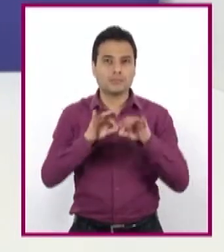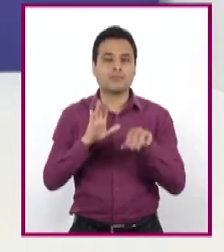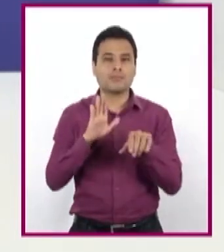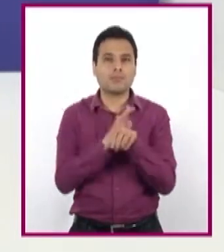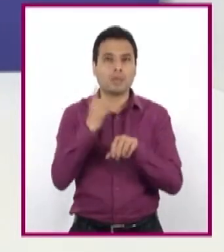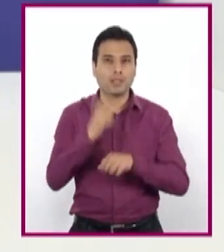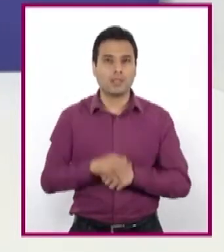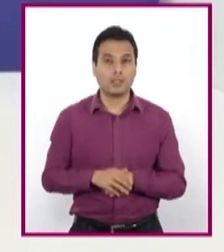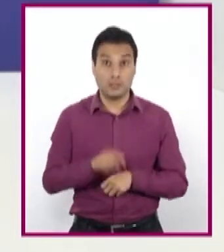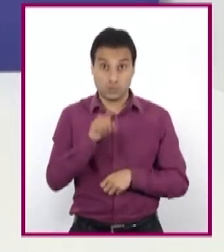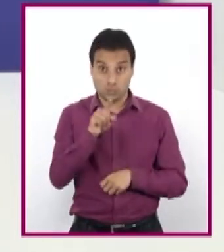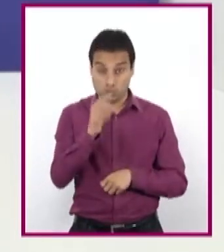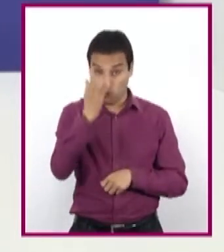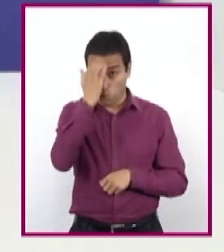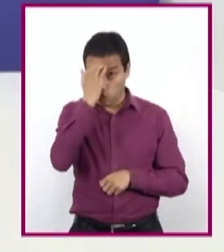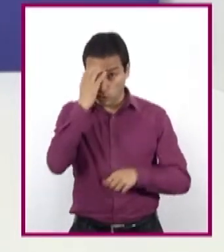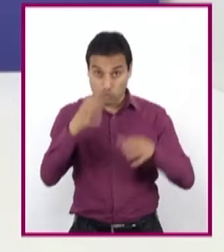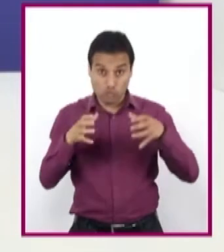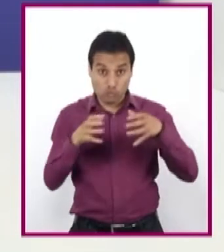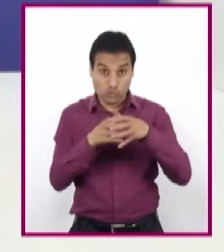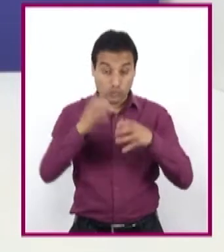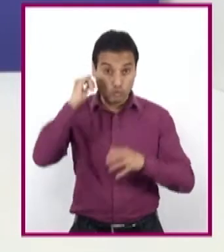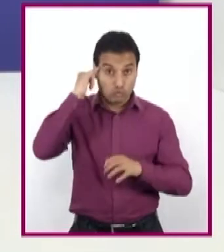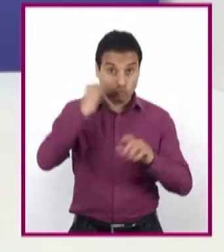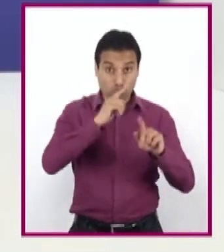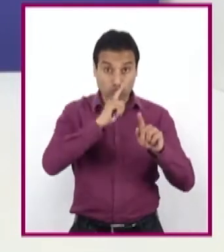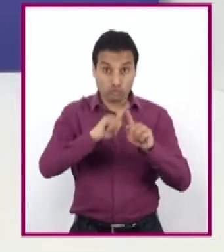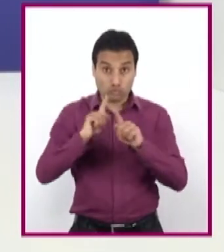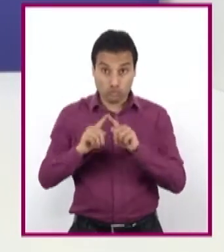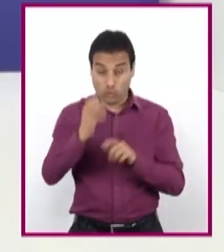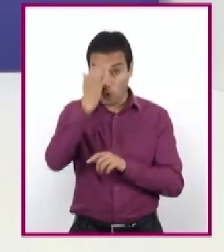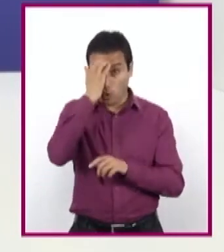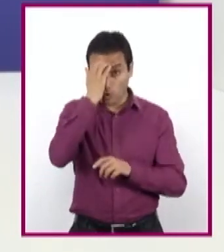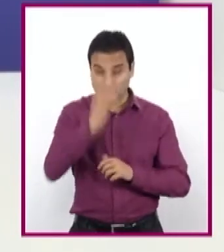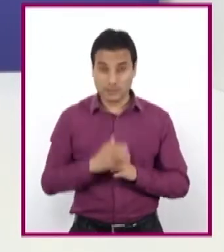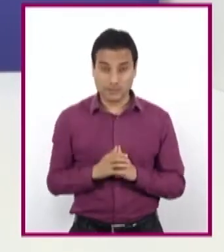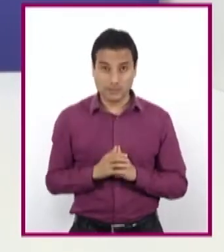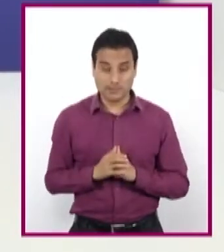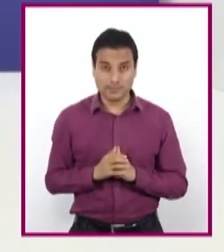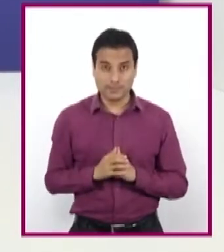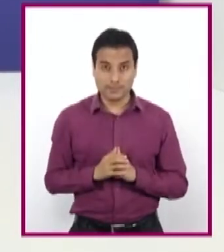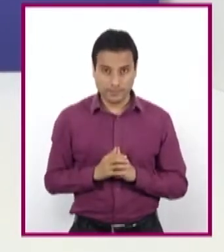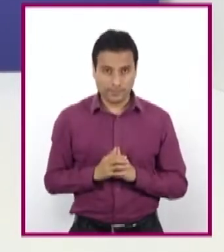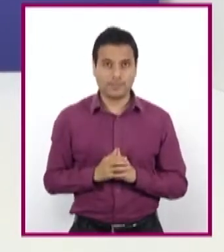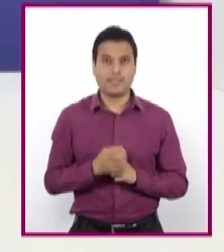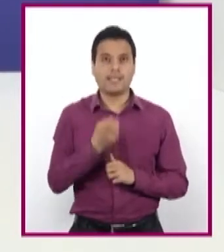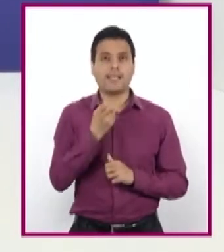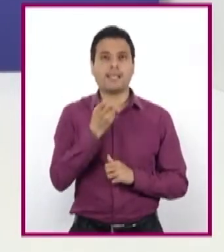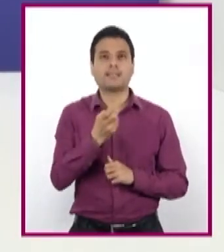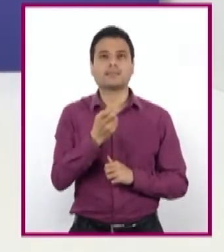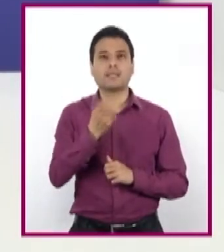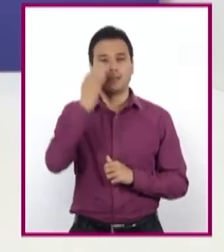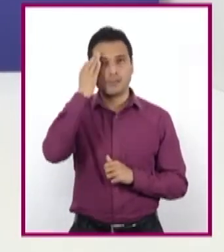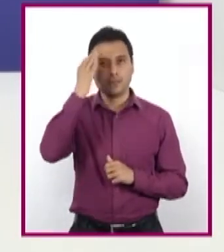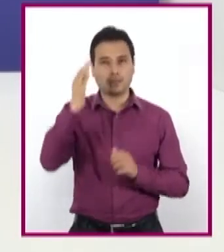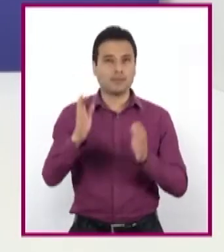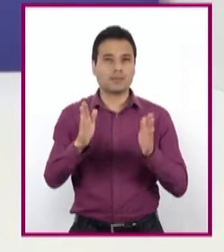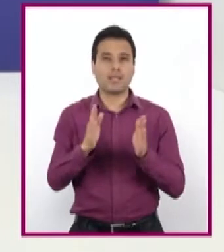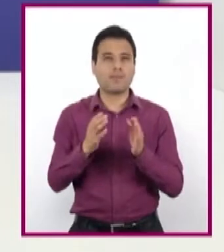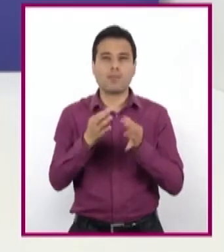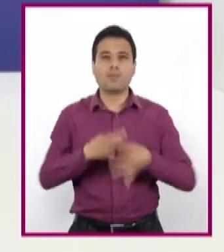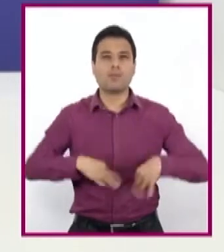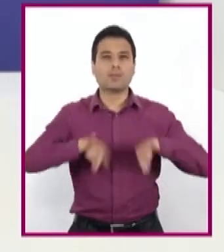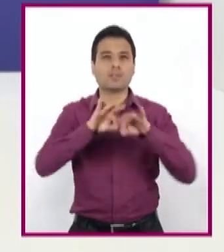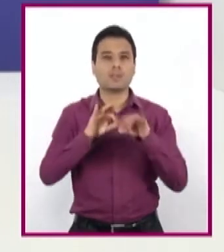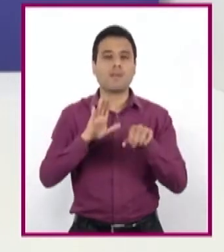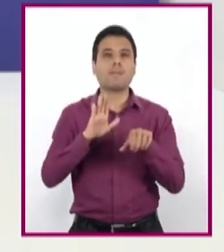las culturas principales de este periodo? ¿Cuál creen que es la importancia de la división del periodo preclásico?